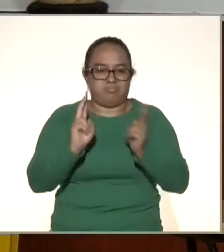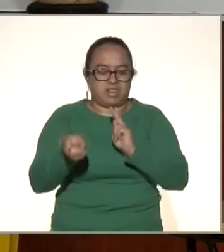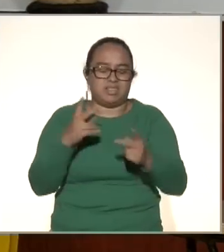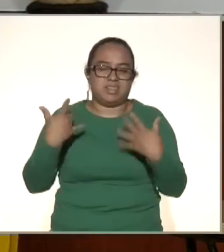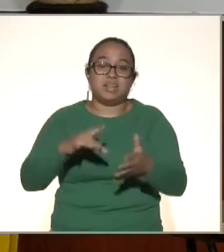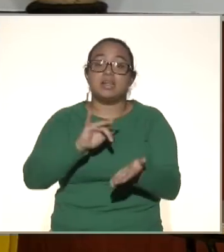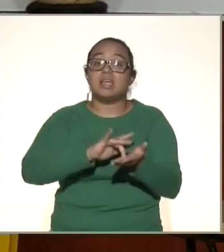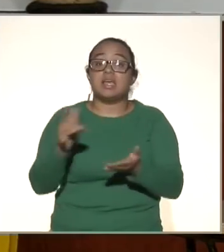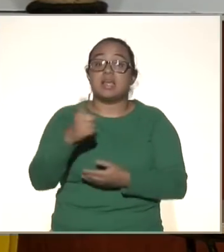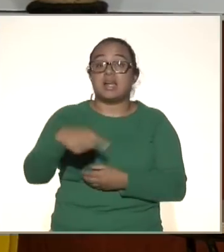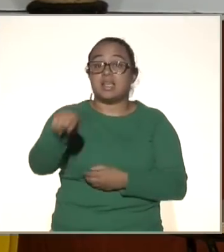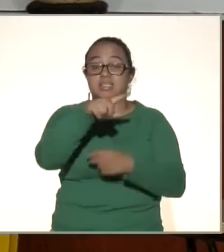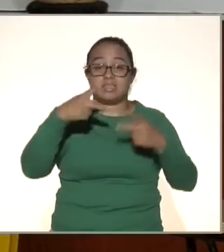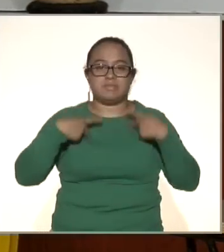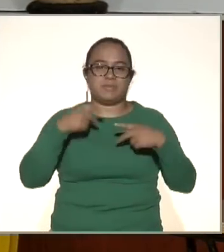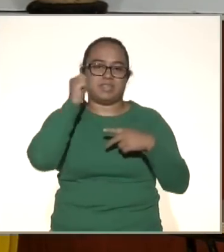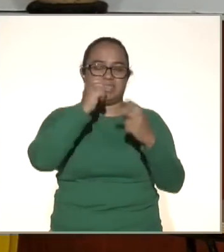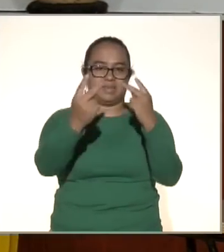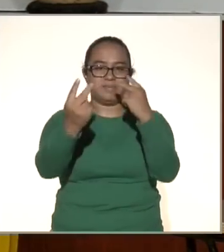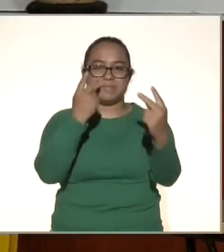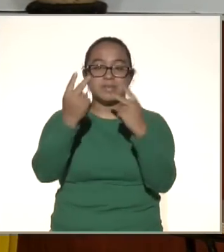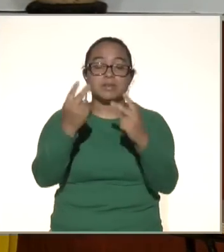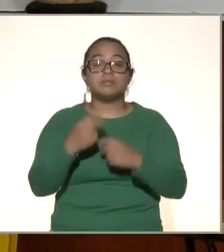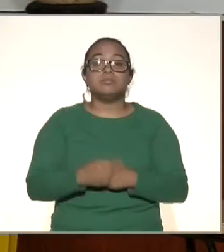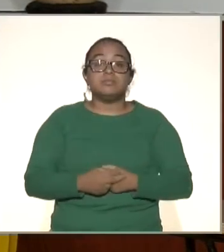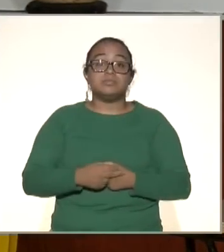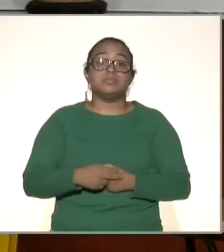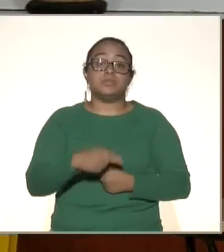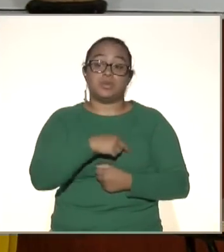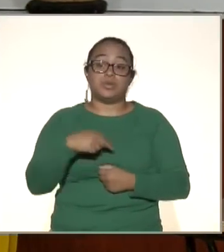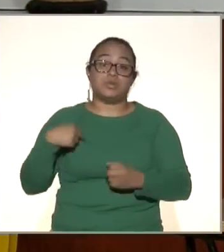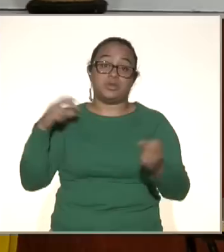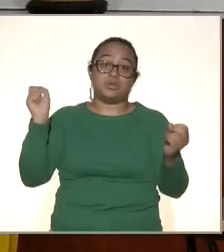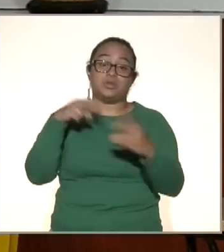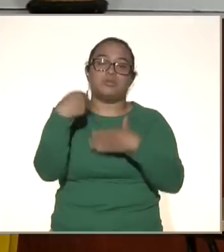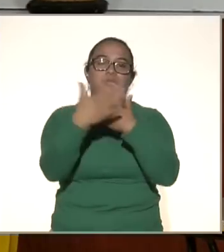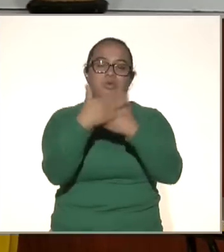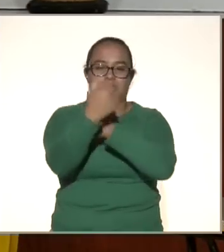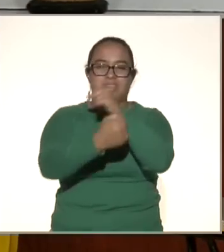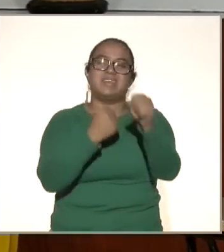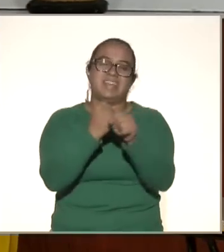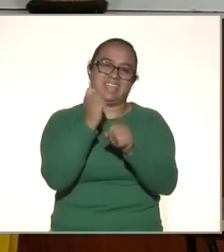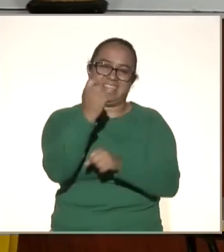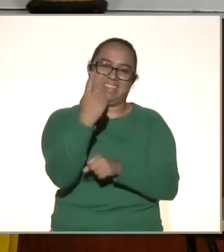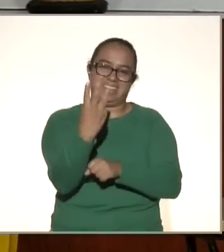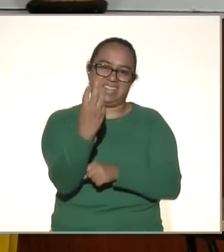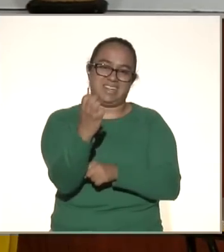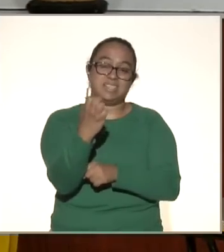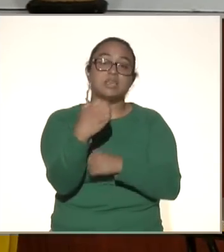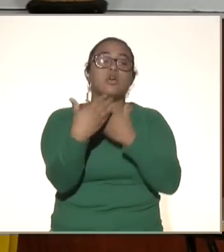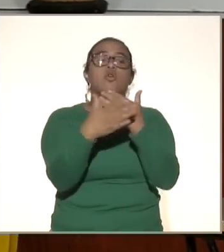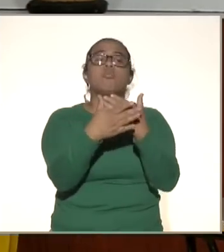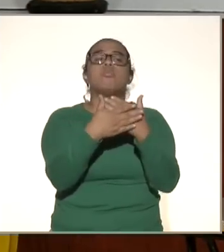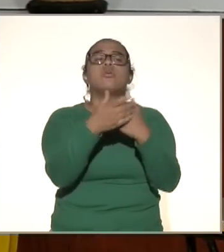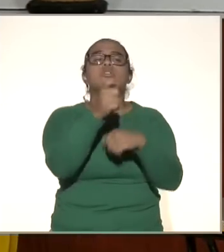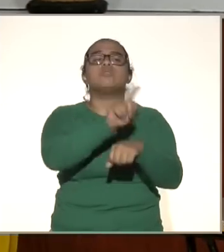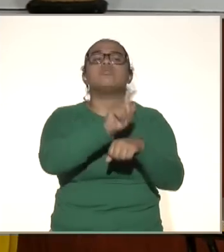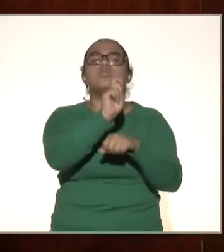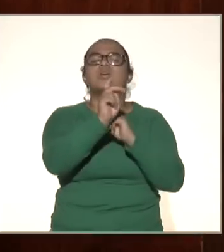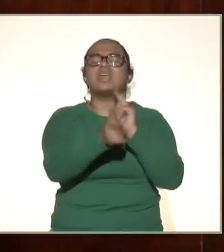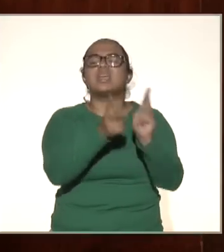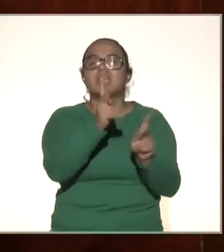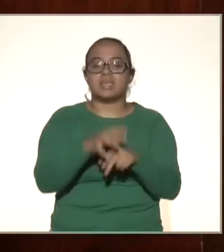siempre, a ustedes que están del otro lado de la pantalla. Nosotros nos vemos hasta el próximo año, el 3 de enero. Y Rose, ¿de qué vamos a hablar ese día?